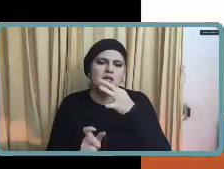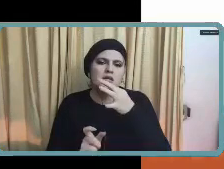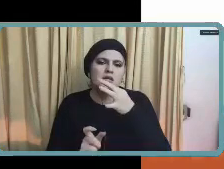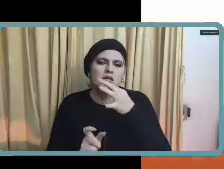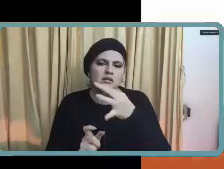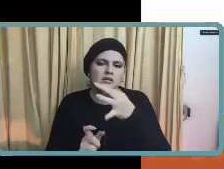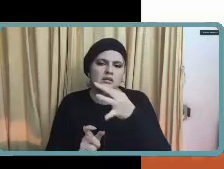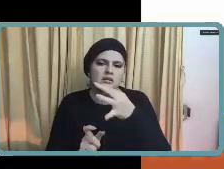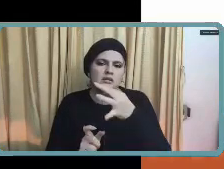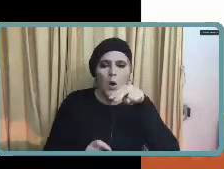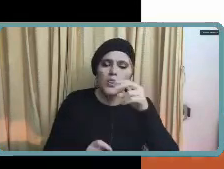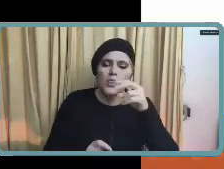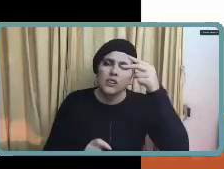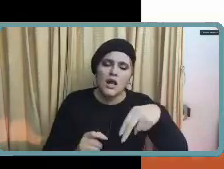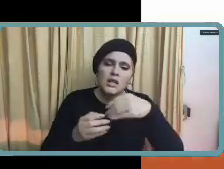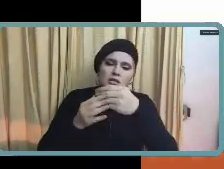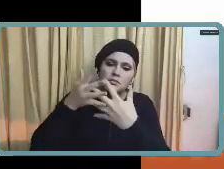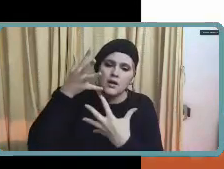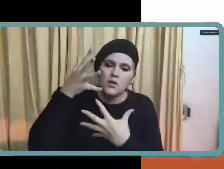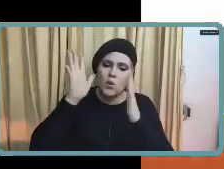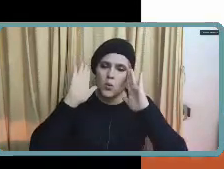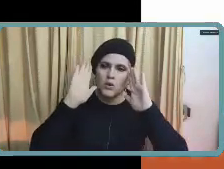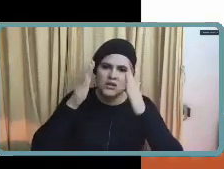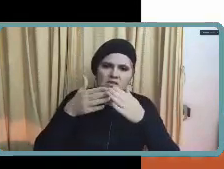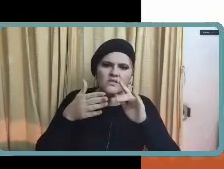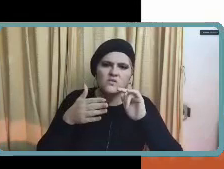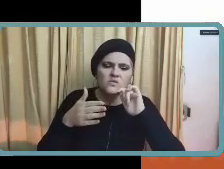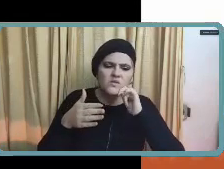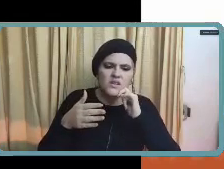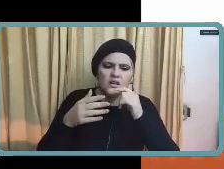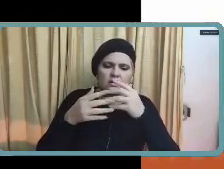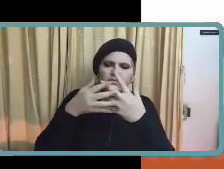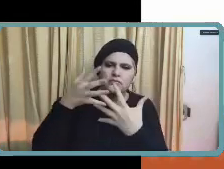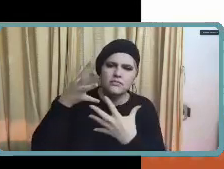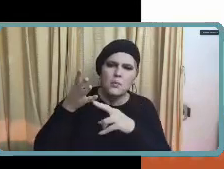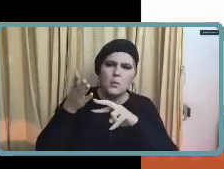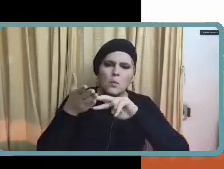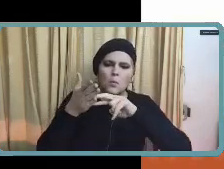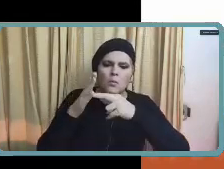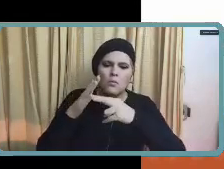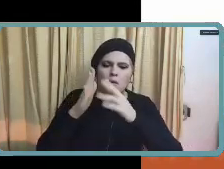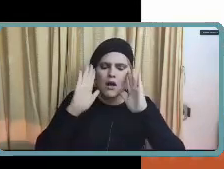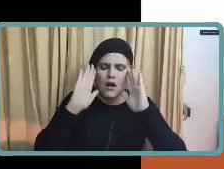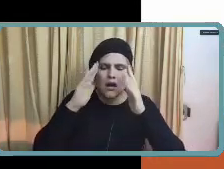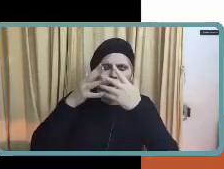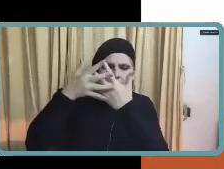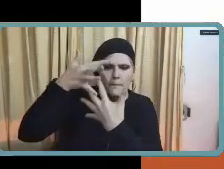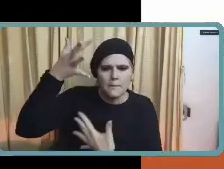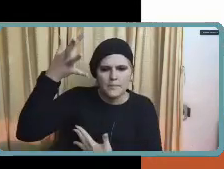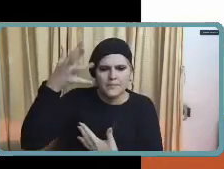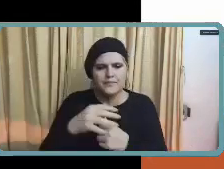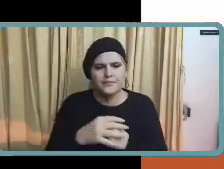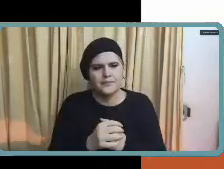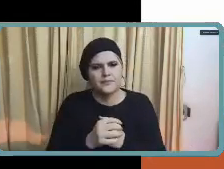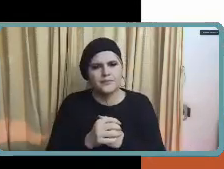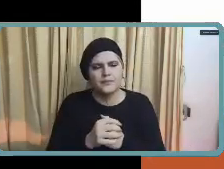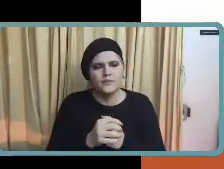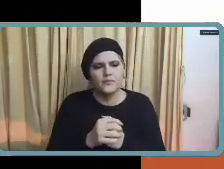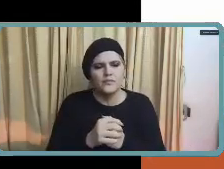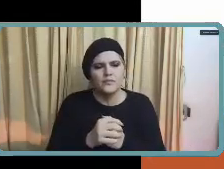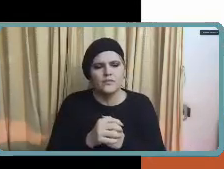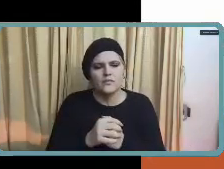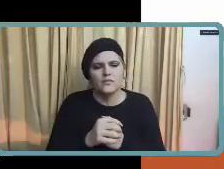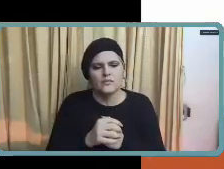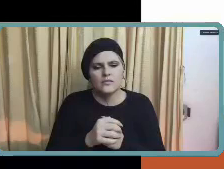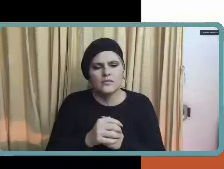de clasificación que es el DSM-5, pero el título dice espectro del autismo y ayer de los